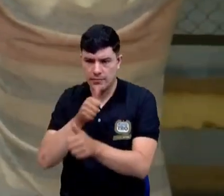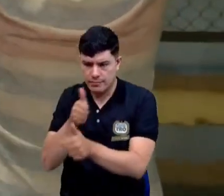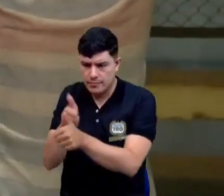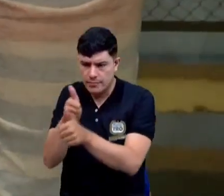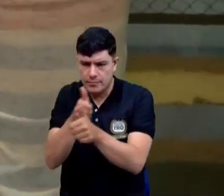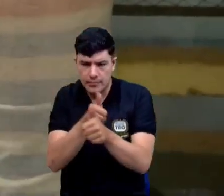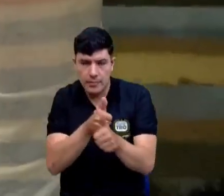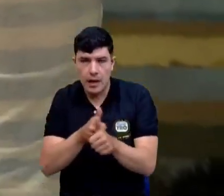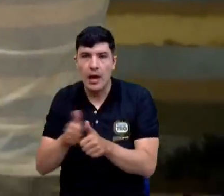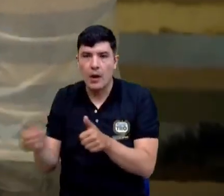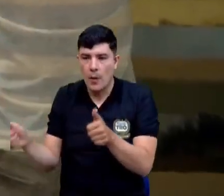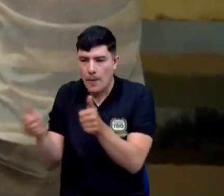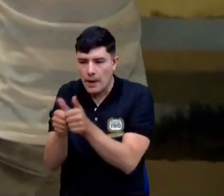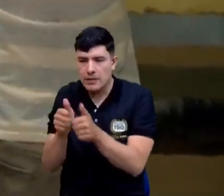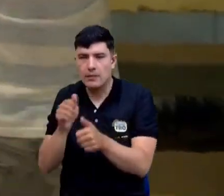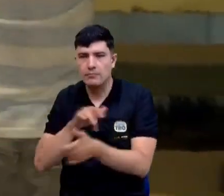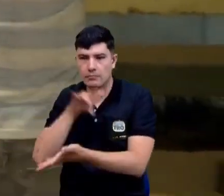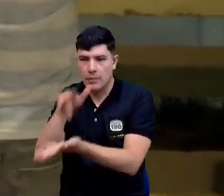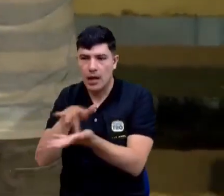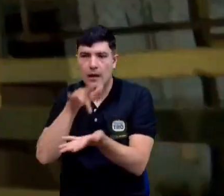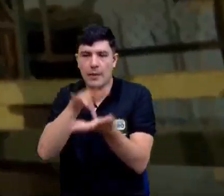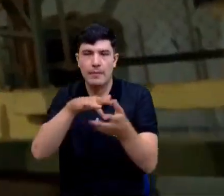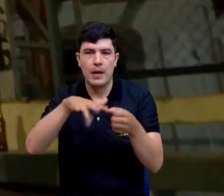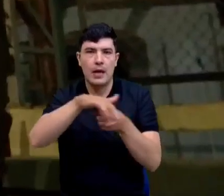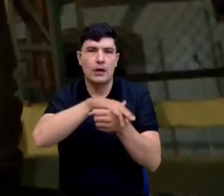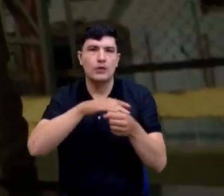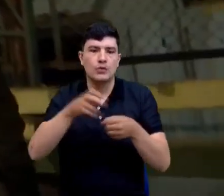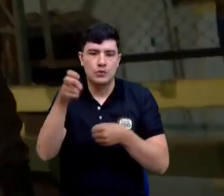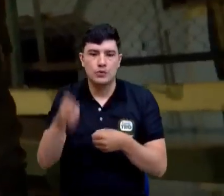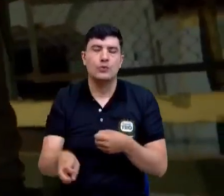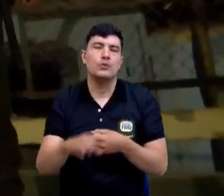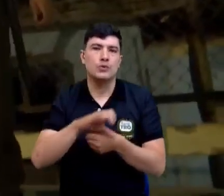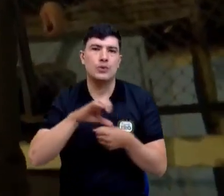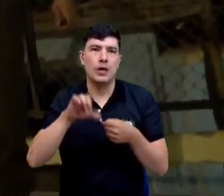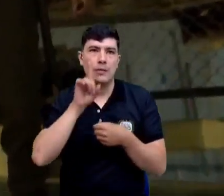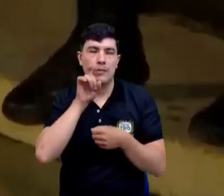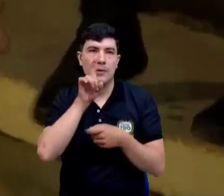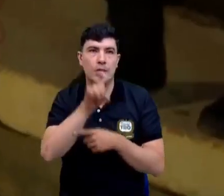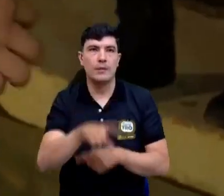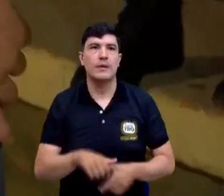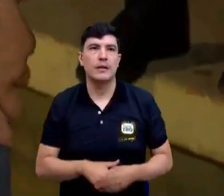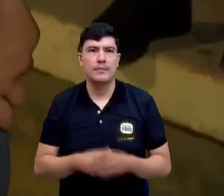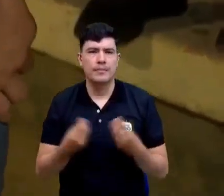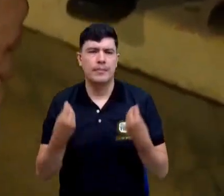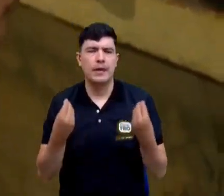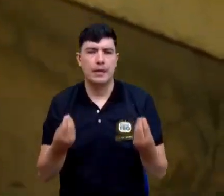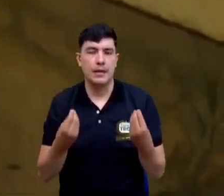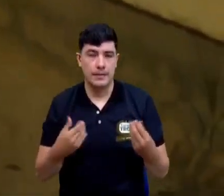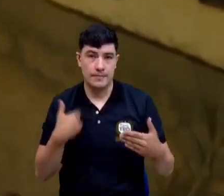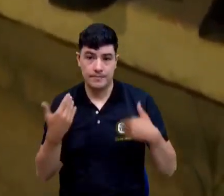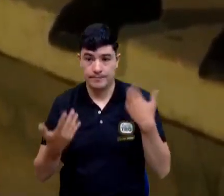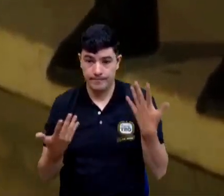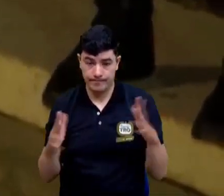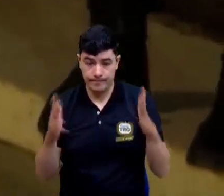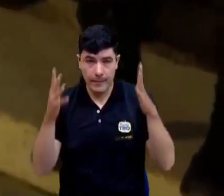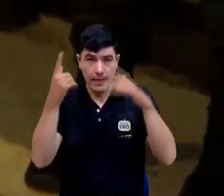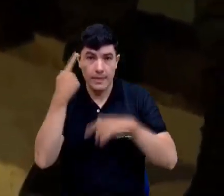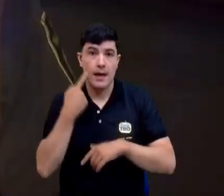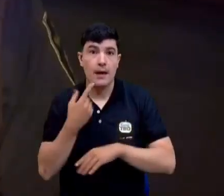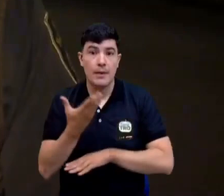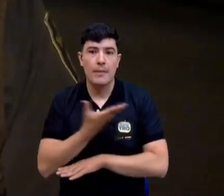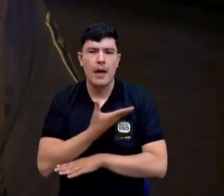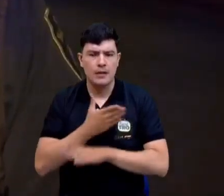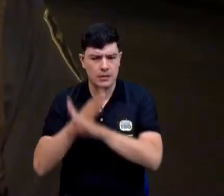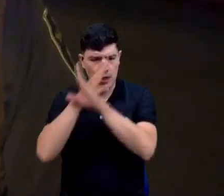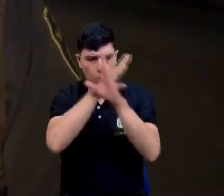los operativos en algunos barrios al sur de la capital de Santander, que componen la estrategia de tener una celebración del Día de Madres seguro y en paz.